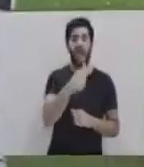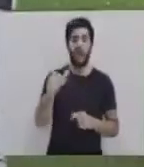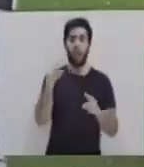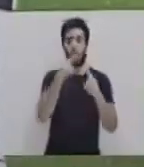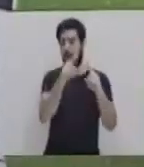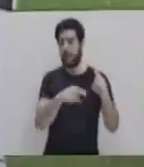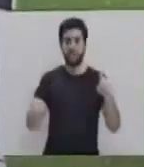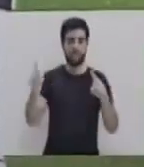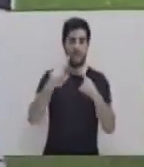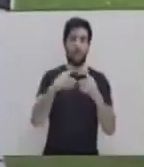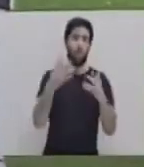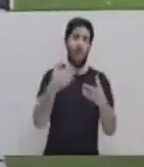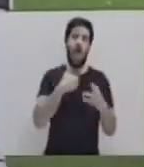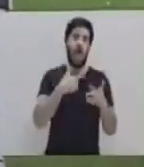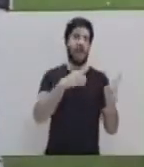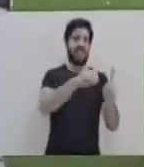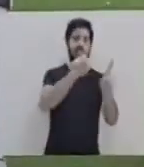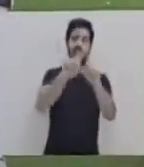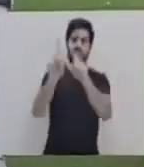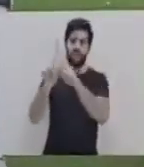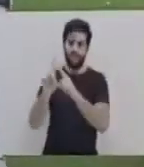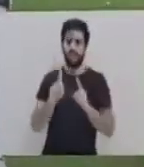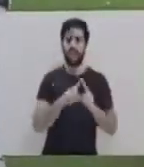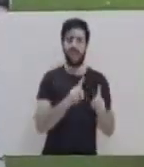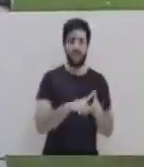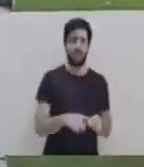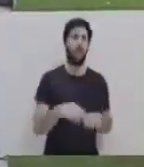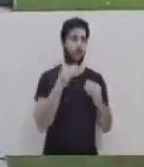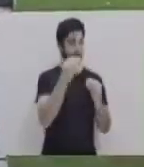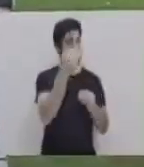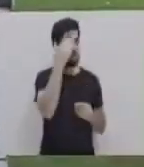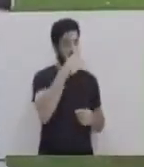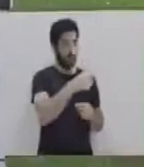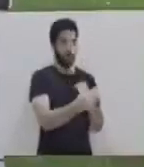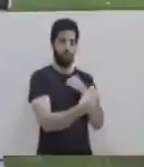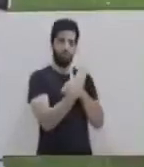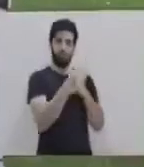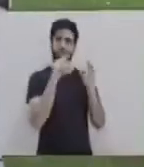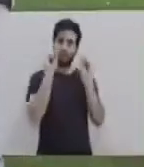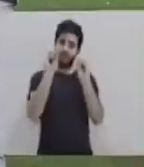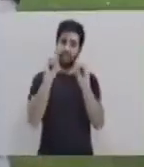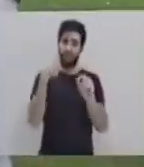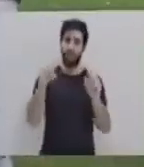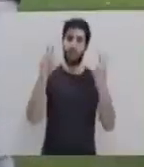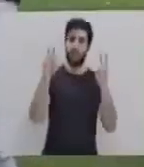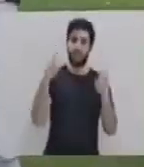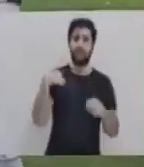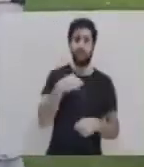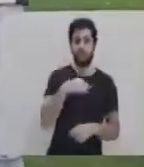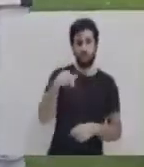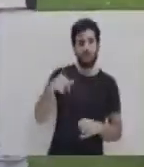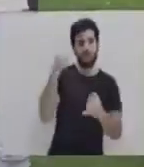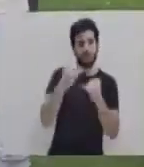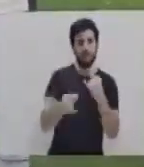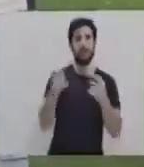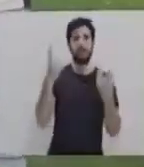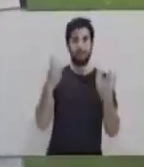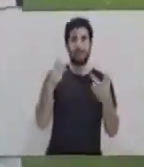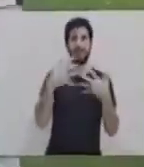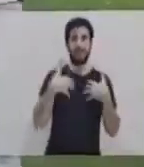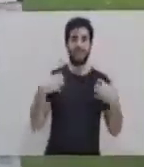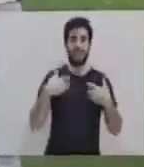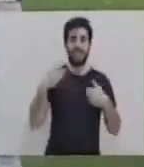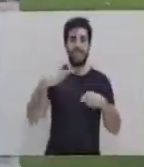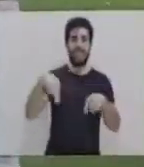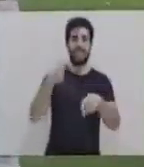es muy distinto. Ok, perfecto, pues muchísimas gracias, Vicky. Es así como llegamos al final del segmento de Ciencias